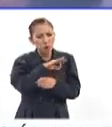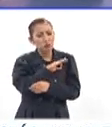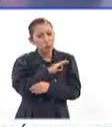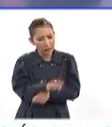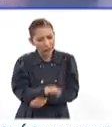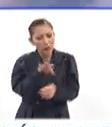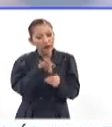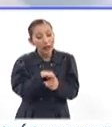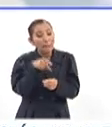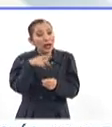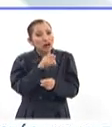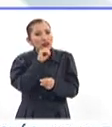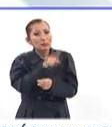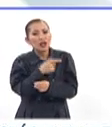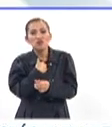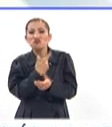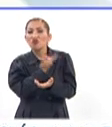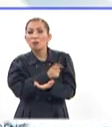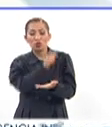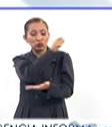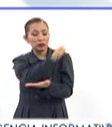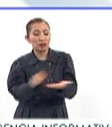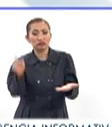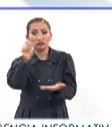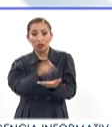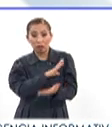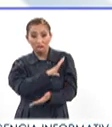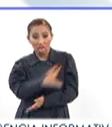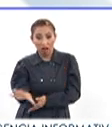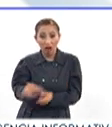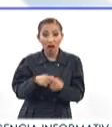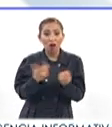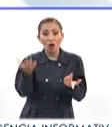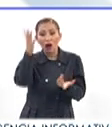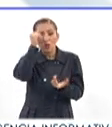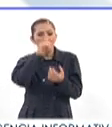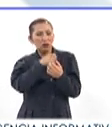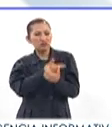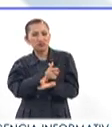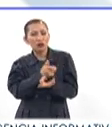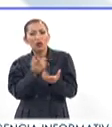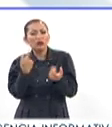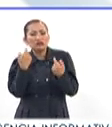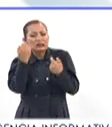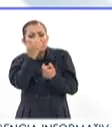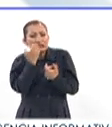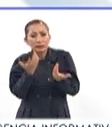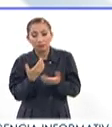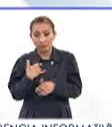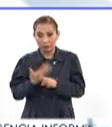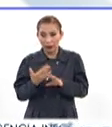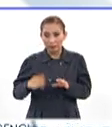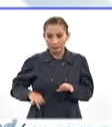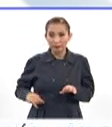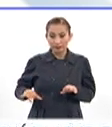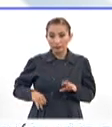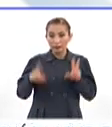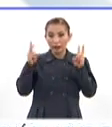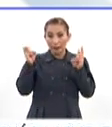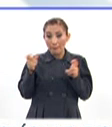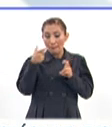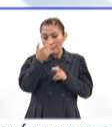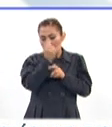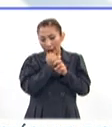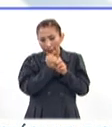ciudadano de anular el voto? Pero ¿cómo se lee? ¿Es un rechazo? ¿Es un desacuerdo? ¿Cómo lo interpretas? Fíjate que fue muy interesante, Omar, el tema de